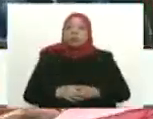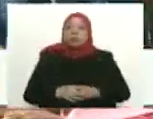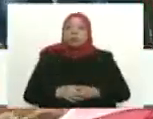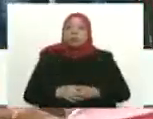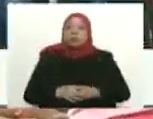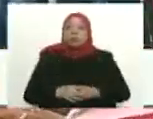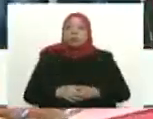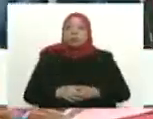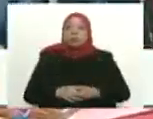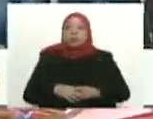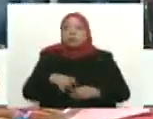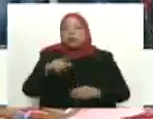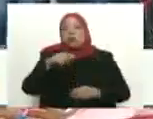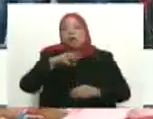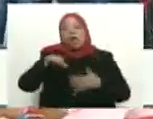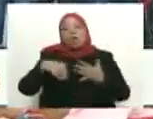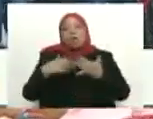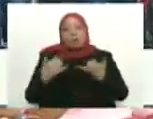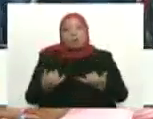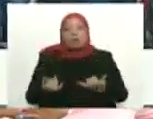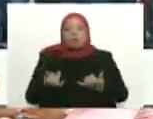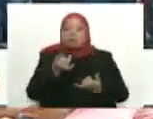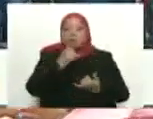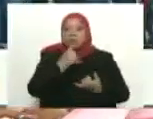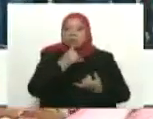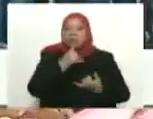Giovanni, vale, ustedes.